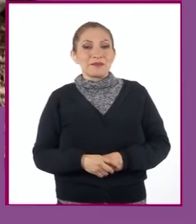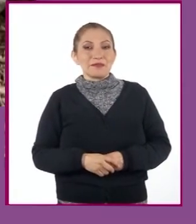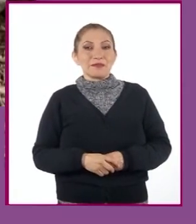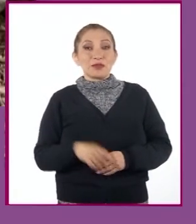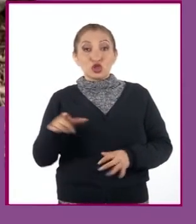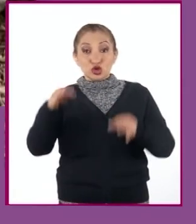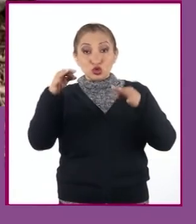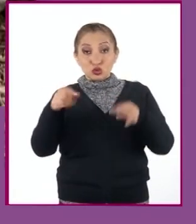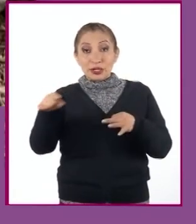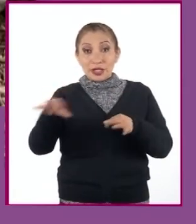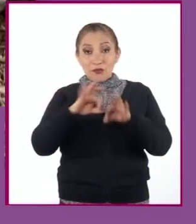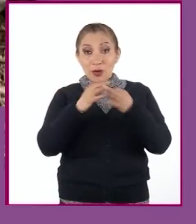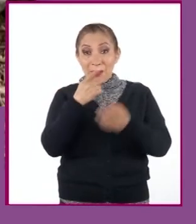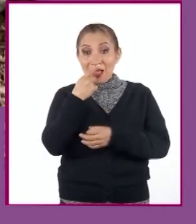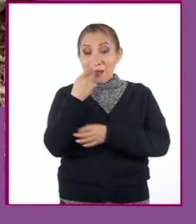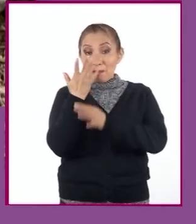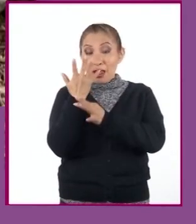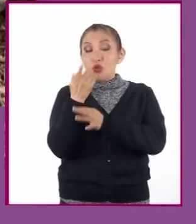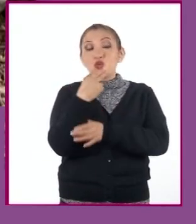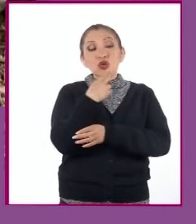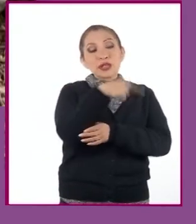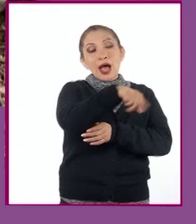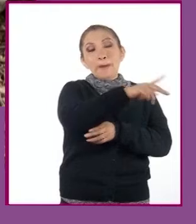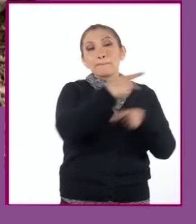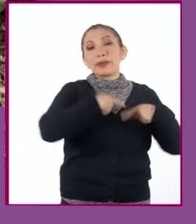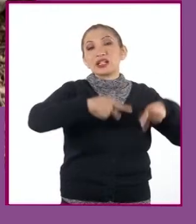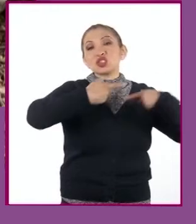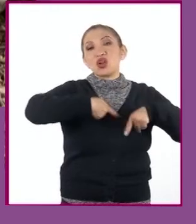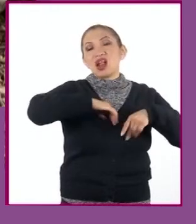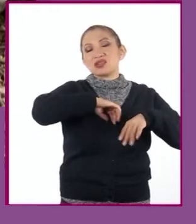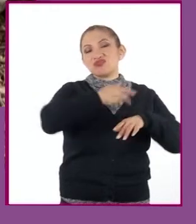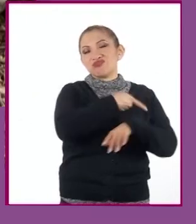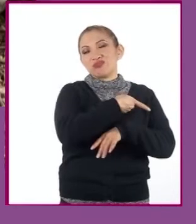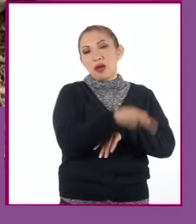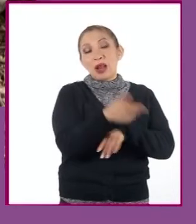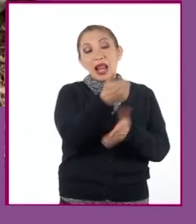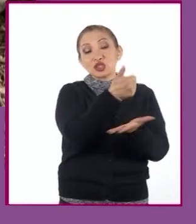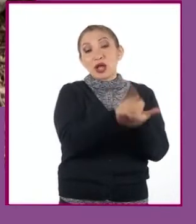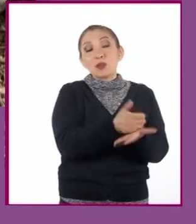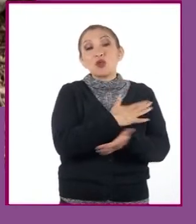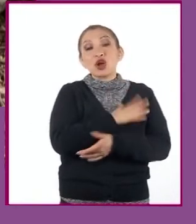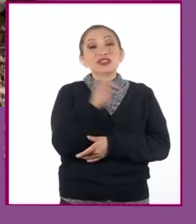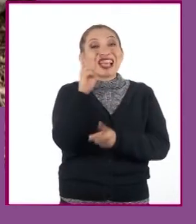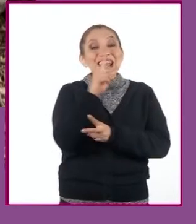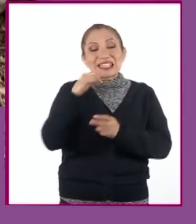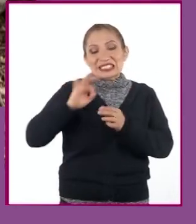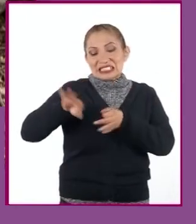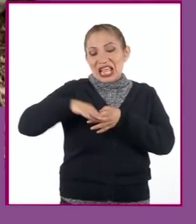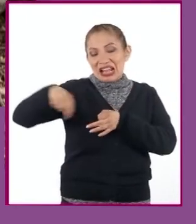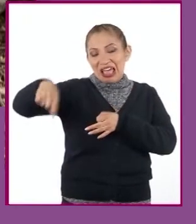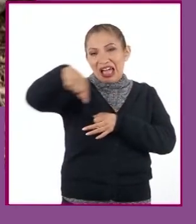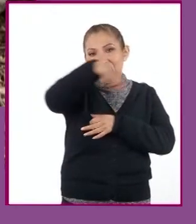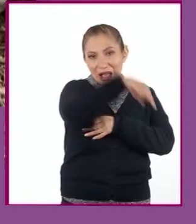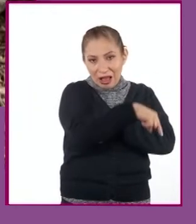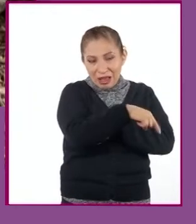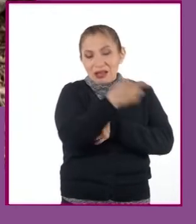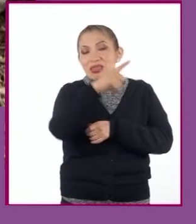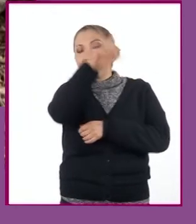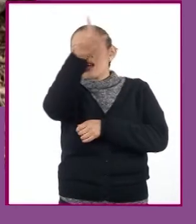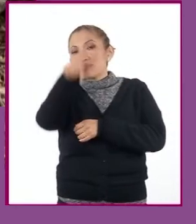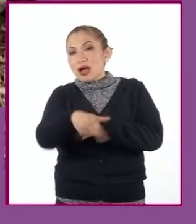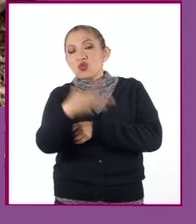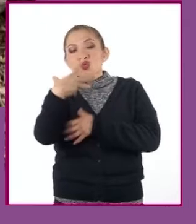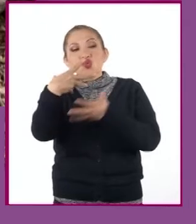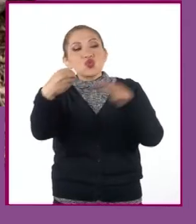su origen, esta forma de habla fue empleada por personas de clase baja en la ciudad de Buenos Aires y sus alrededores, y posteriormente